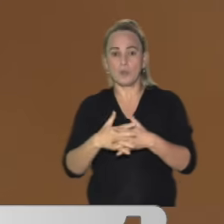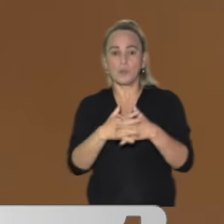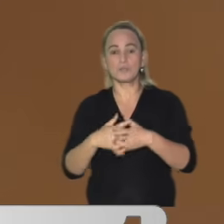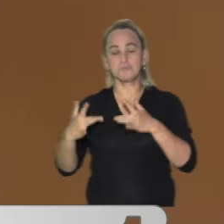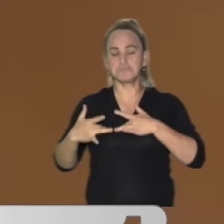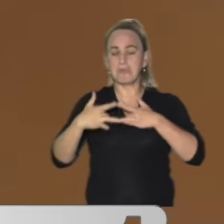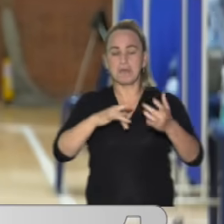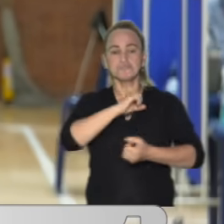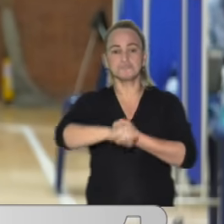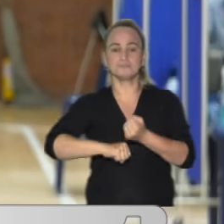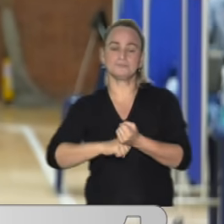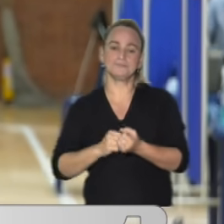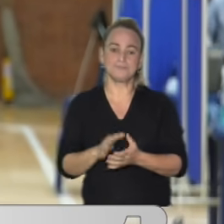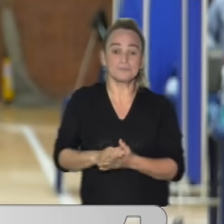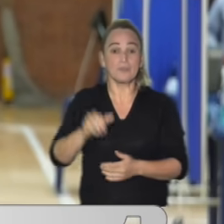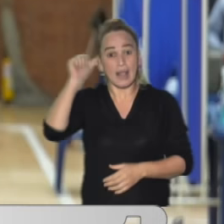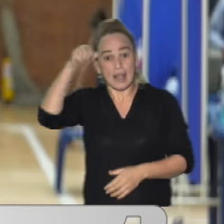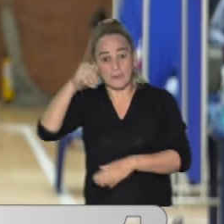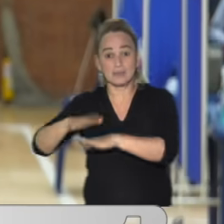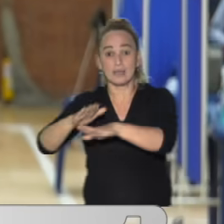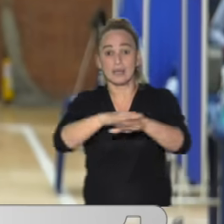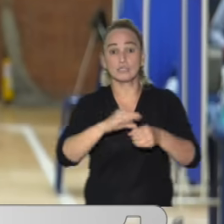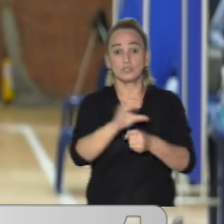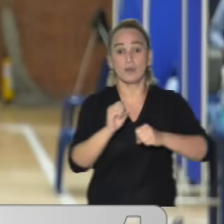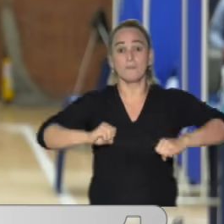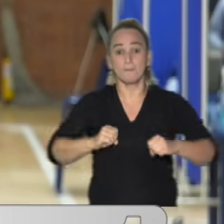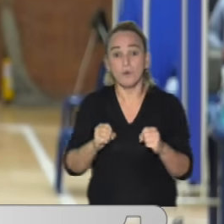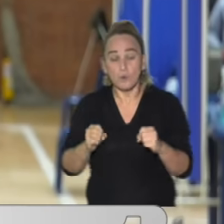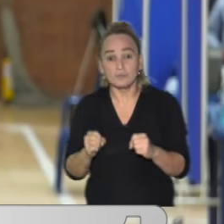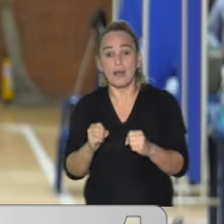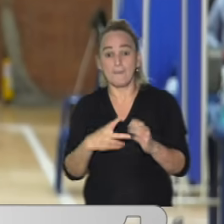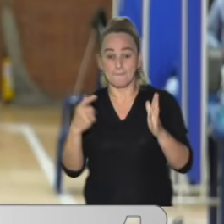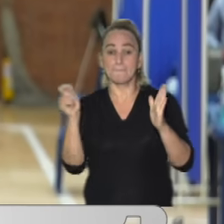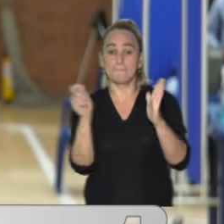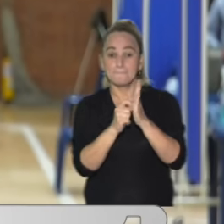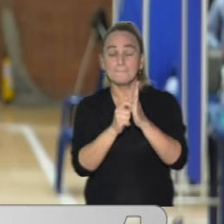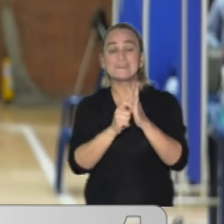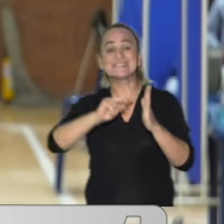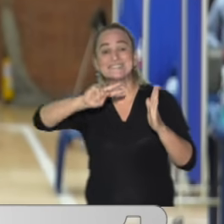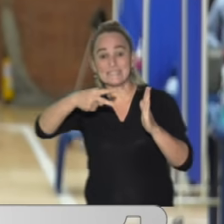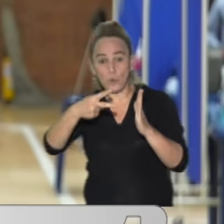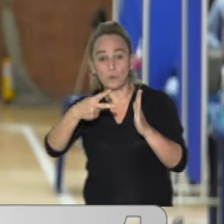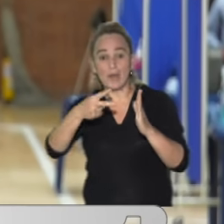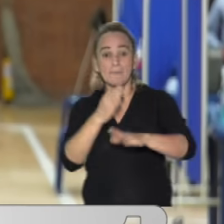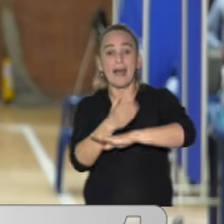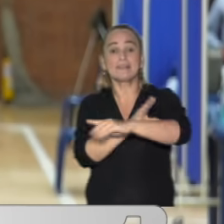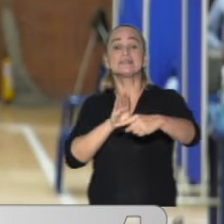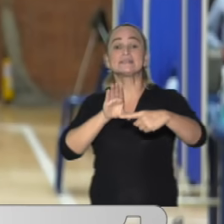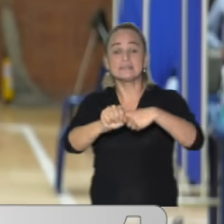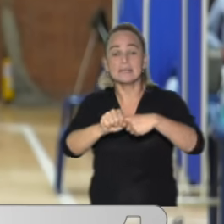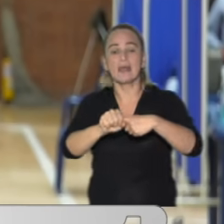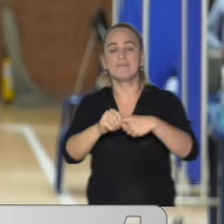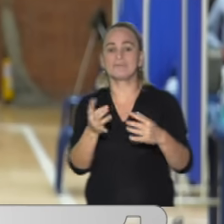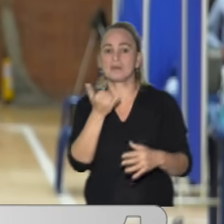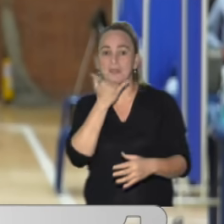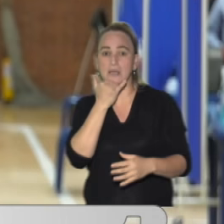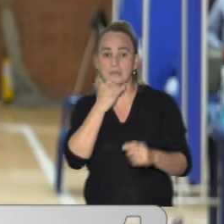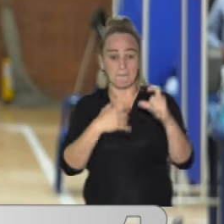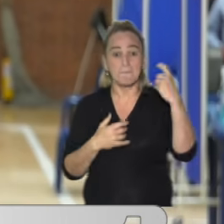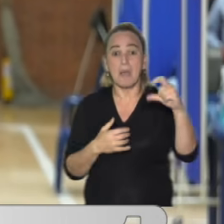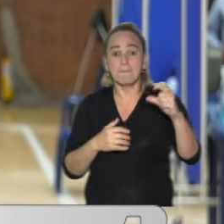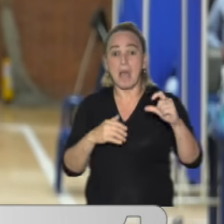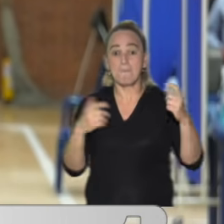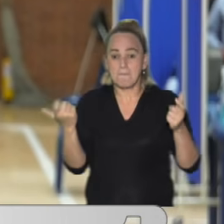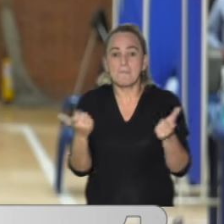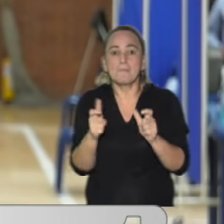Estados Unidos. Recordemos que en Bogotá solo se aplicarán las segundas dosis con agendamiento debido a los pocos biológicos de